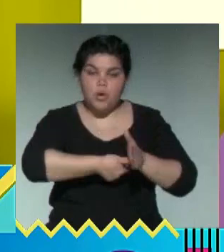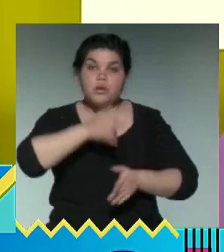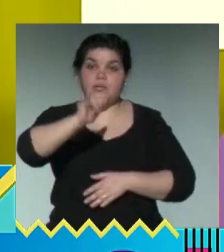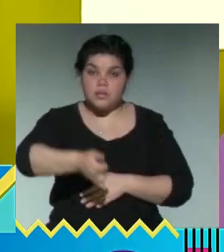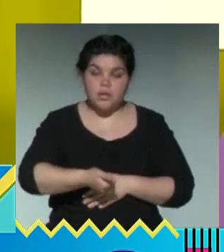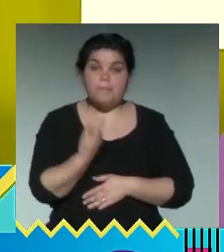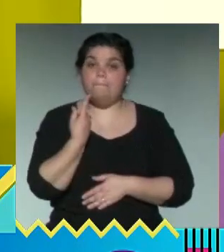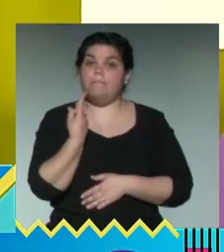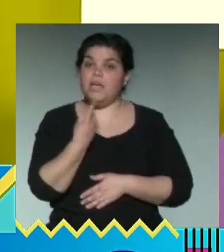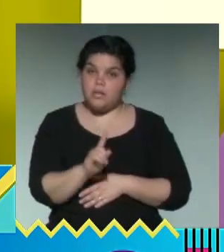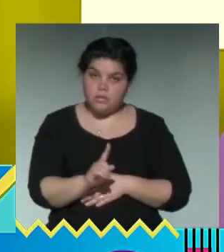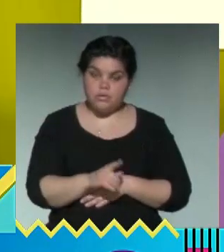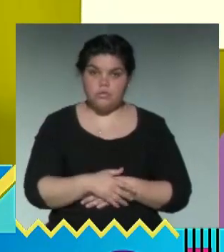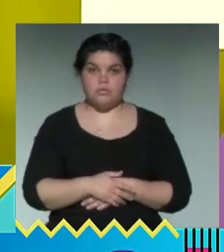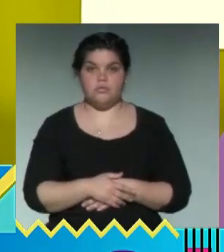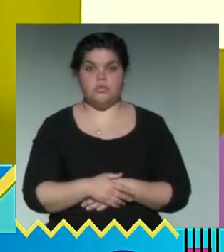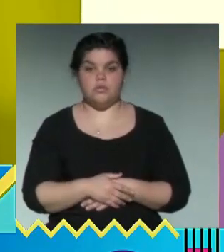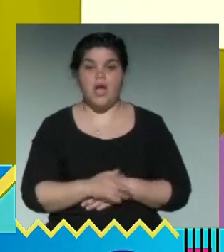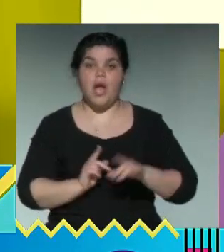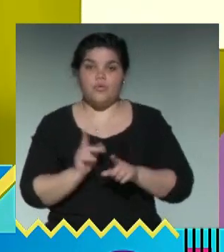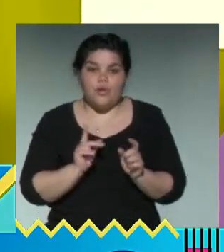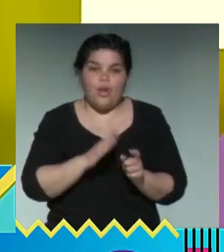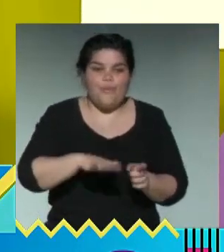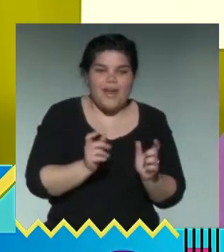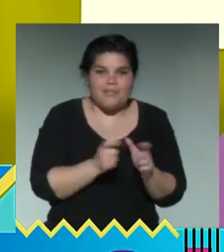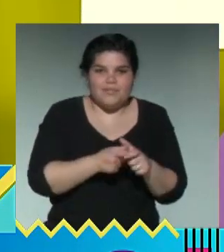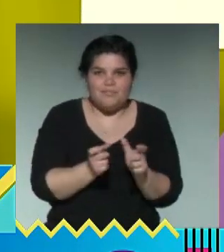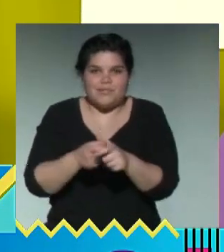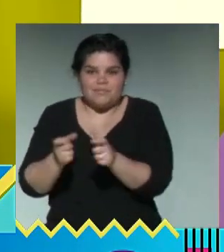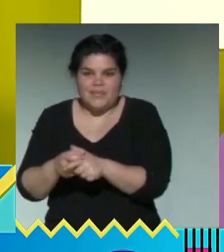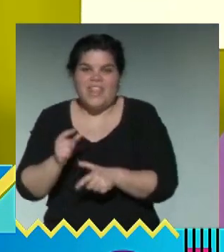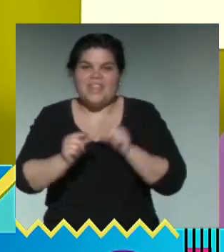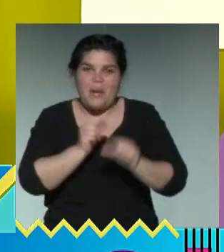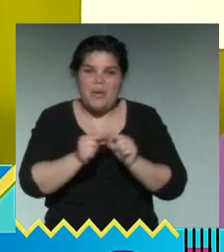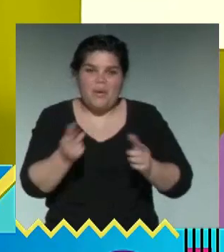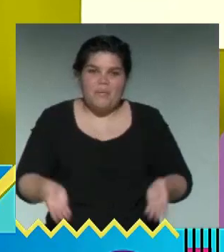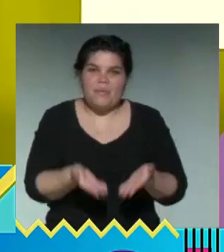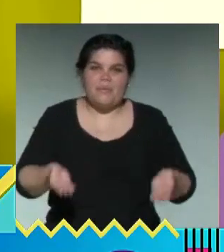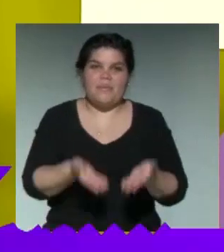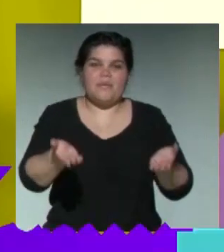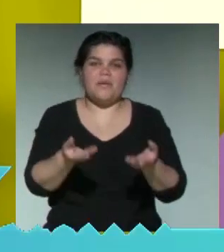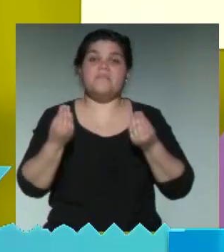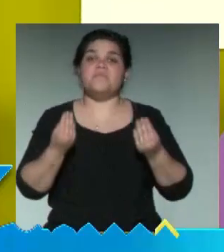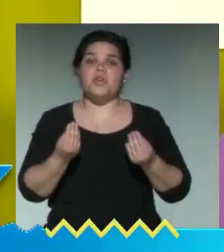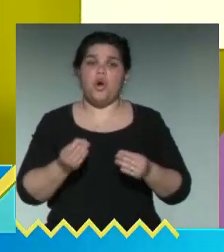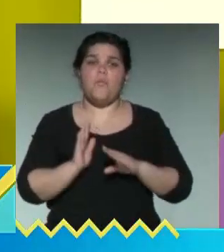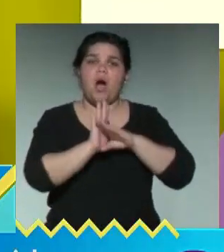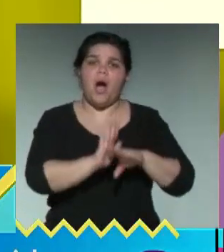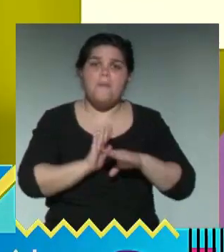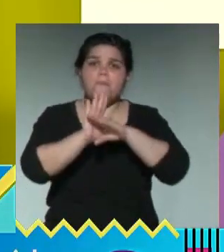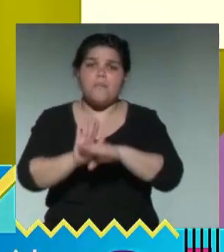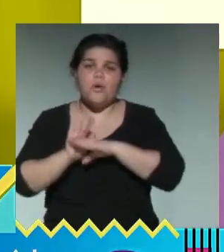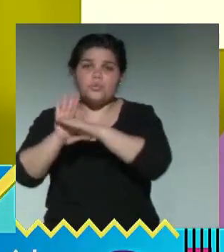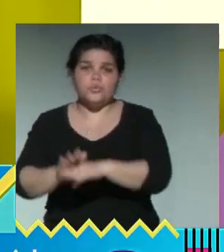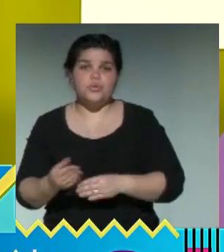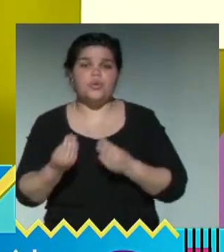al menos desde lugares quizás chicos, entre comillas, podría decirse, se está impulsando. ¿Y cómo la podemos acompañar desde distintos actores, ¿sí? Estos